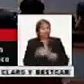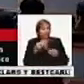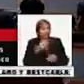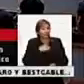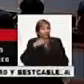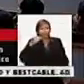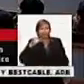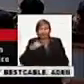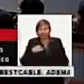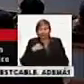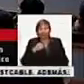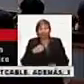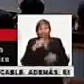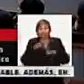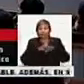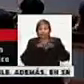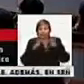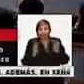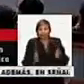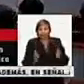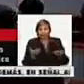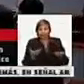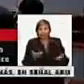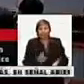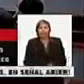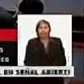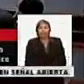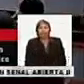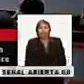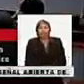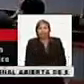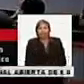miembros de la mesa,